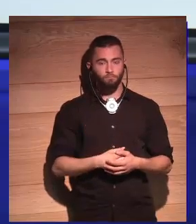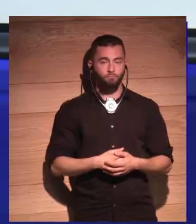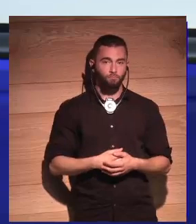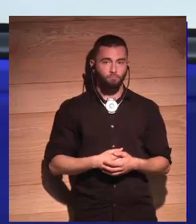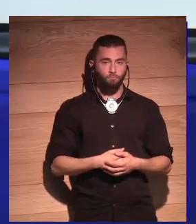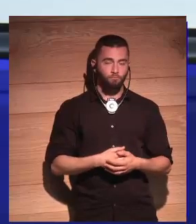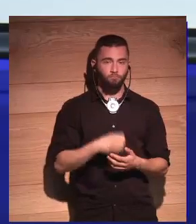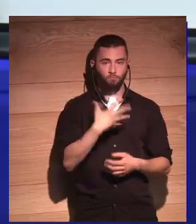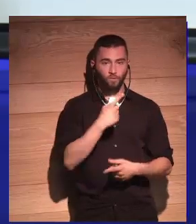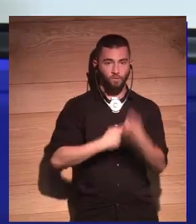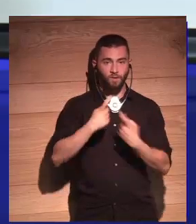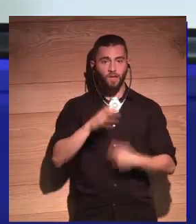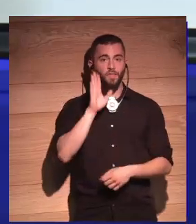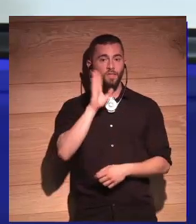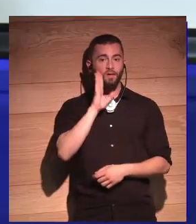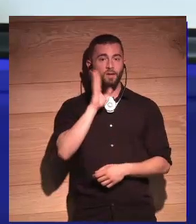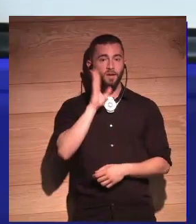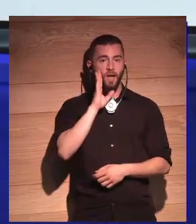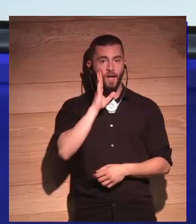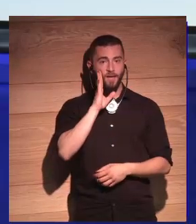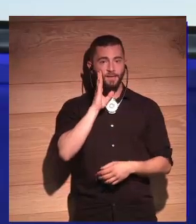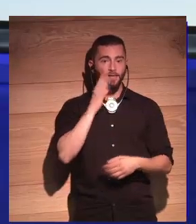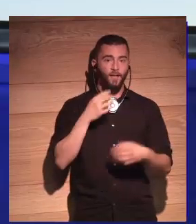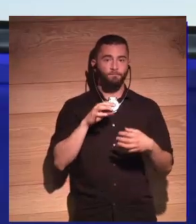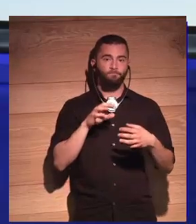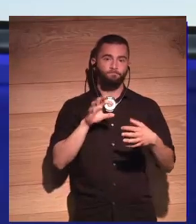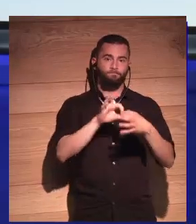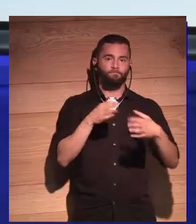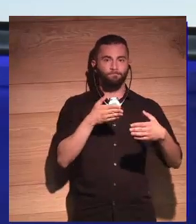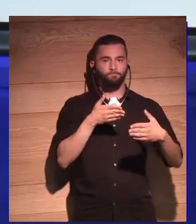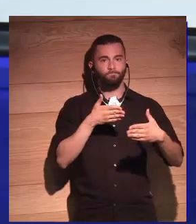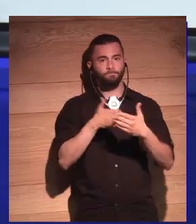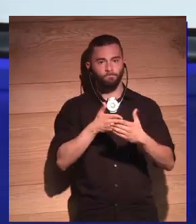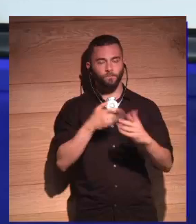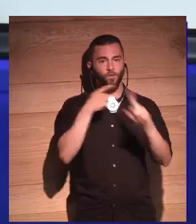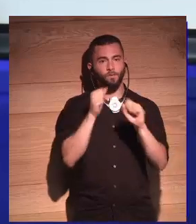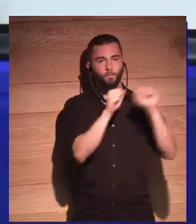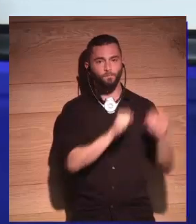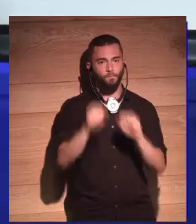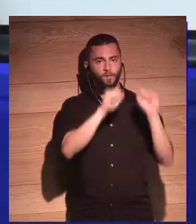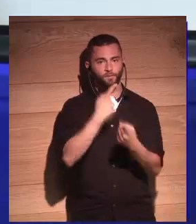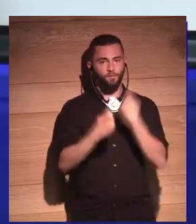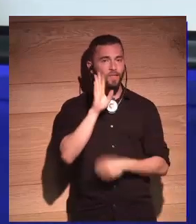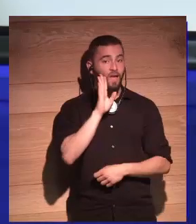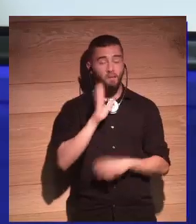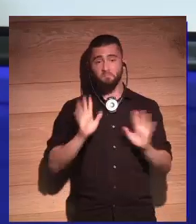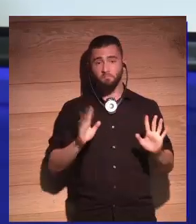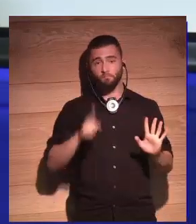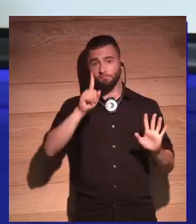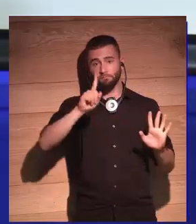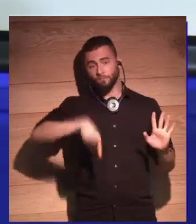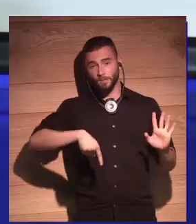mucha o gran parte de esta información está encriptada, lo cual sirve para proteger esta información, pero también, bueno,